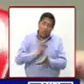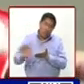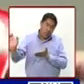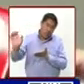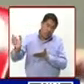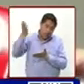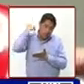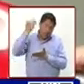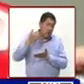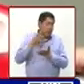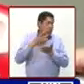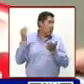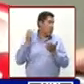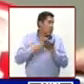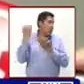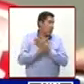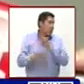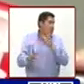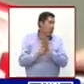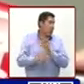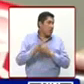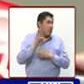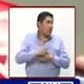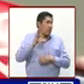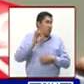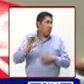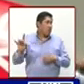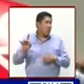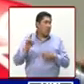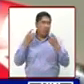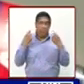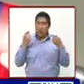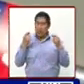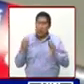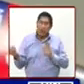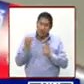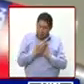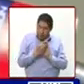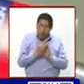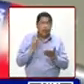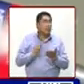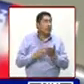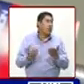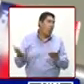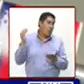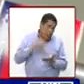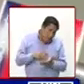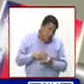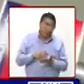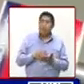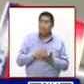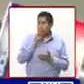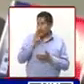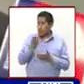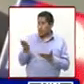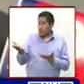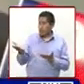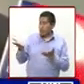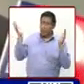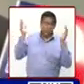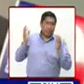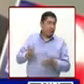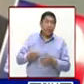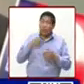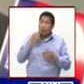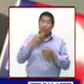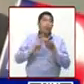rechazada. El proyecto de ley 288, que ha pretendido ser incorporado en esta oportunidad nuevamente, en estricta colisión con lo que establece